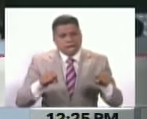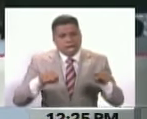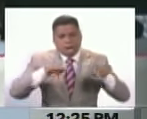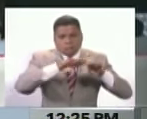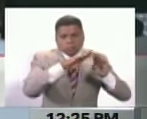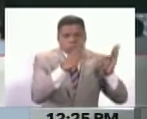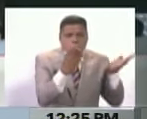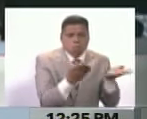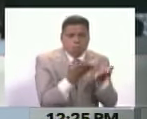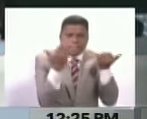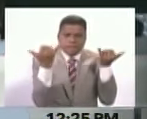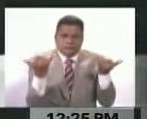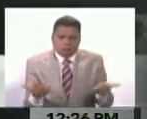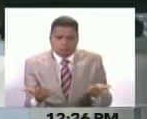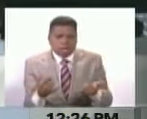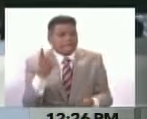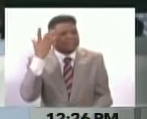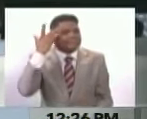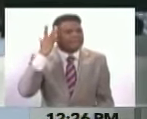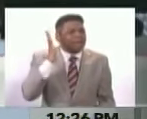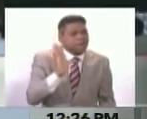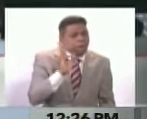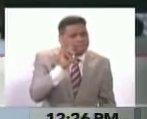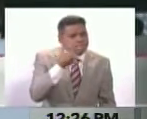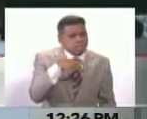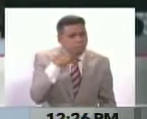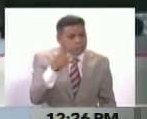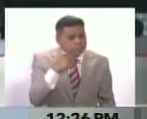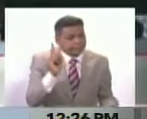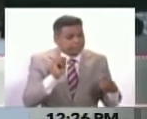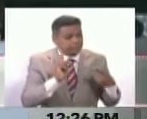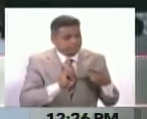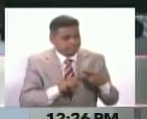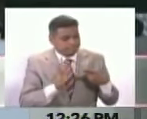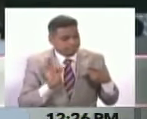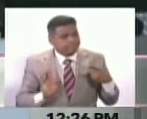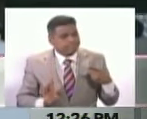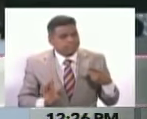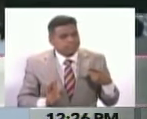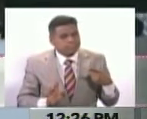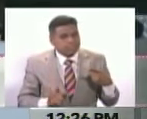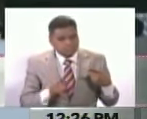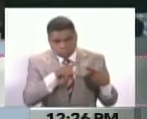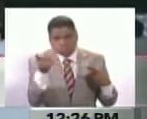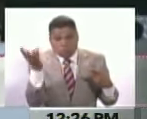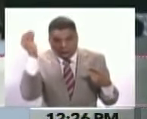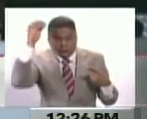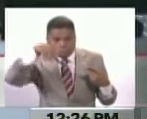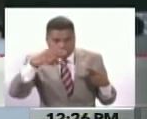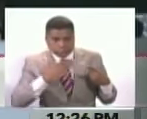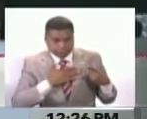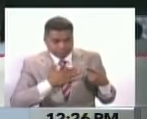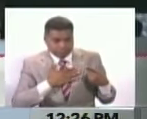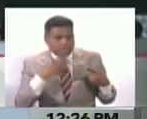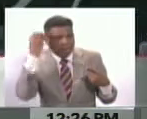politiza, creemos y sabemos que muchos aquí presentes concordan con nuestra posición,